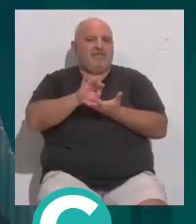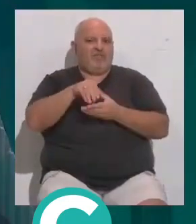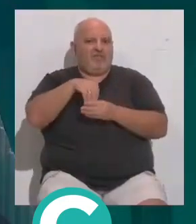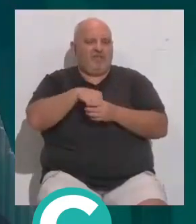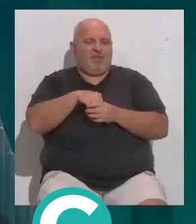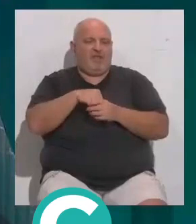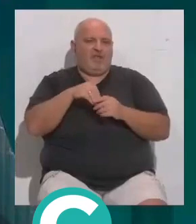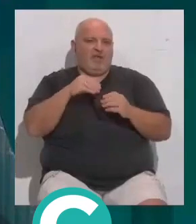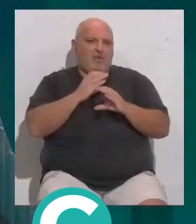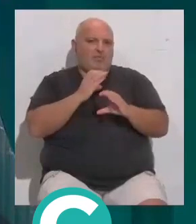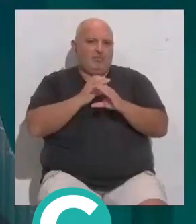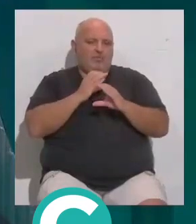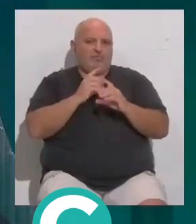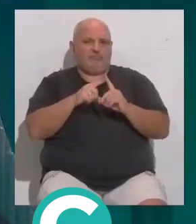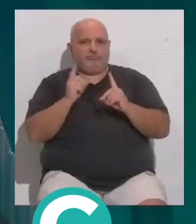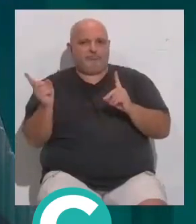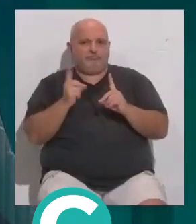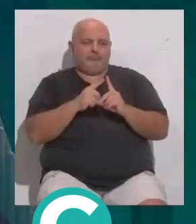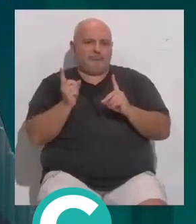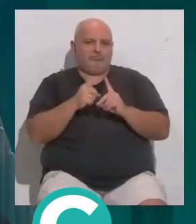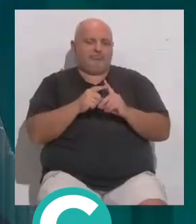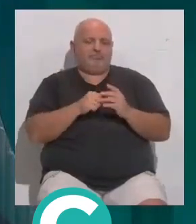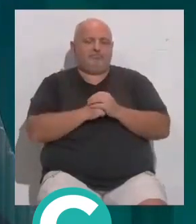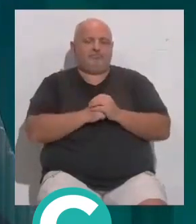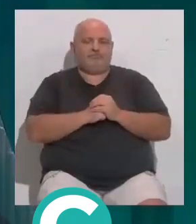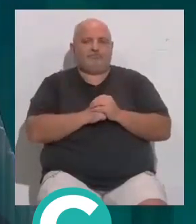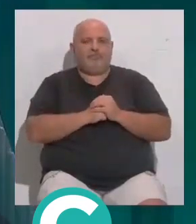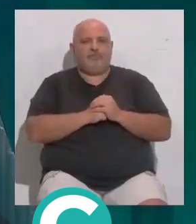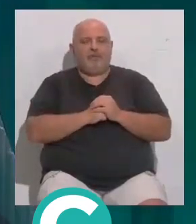de expediciones en bus interurbano en el CASEM.